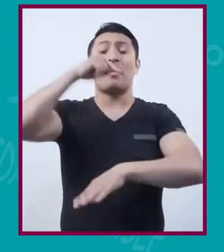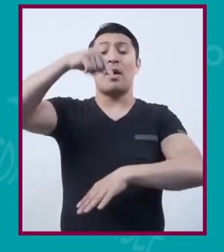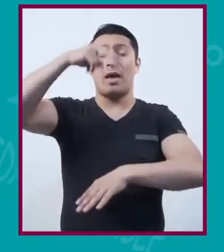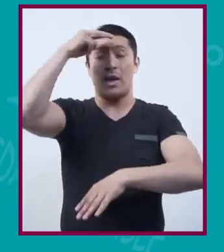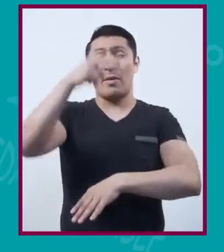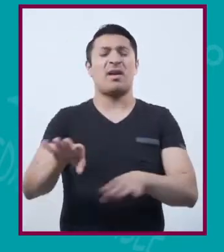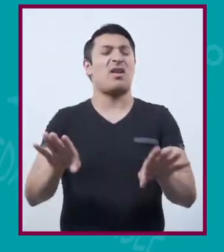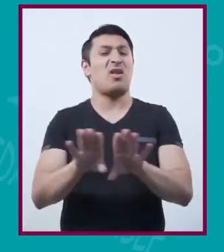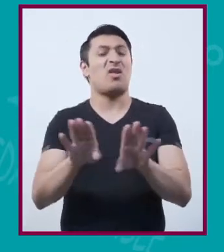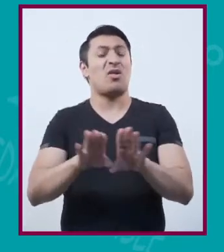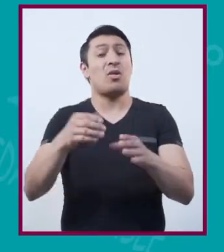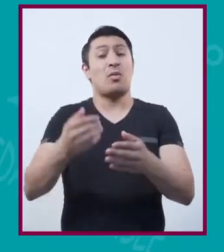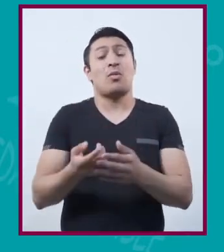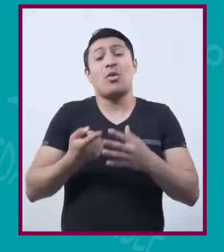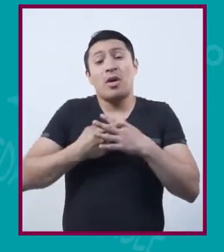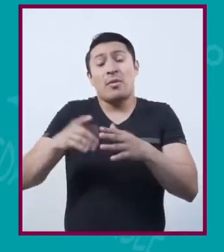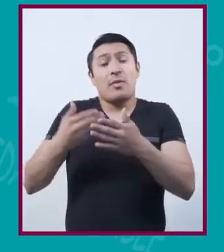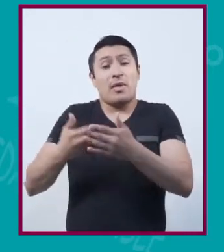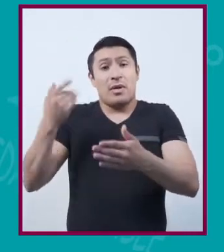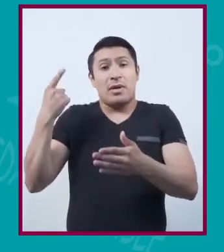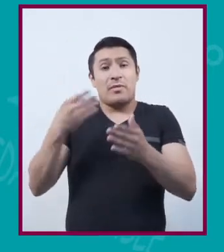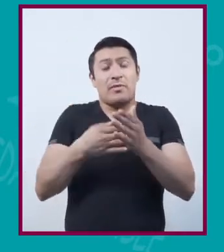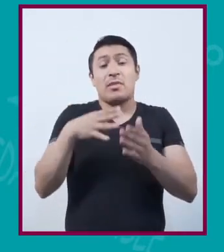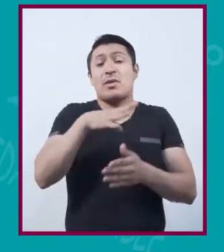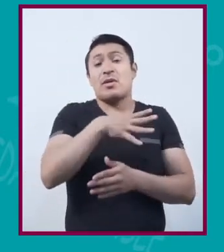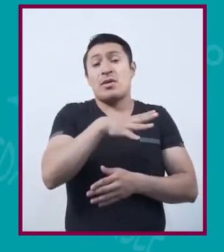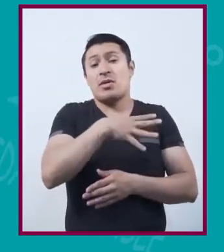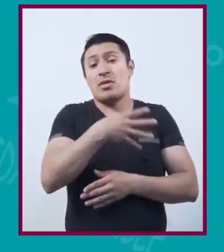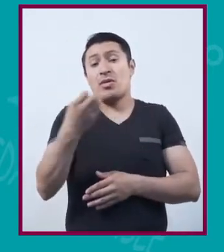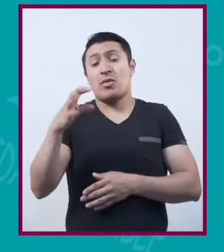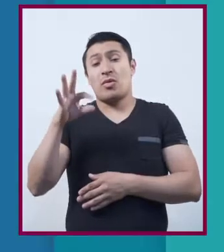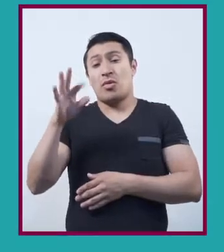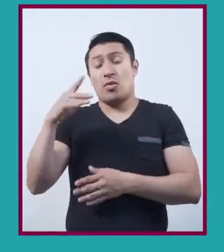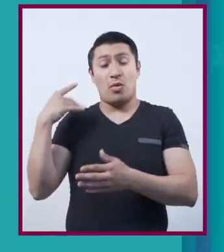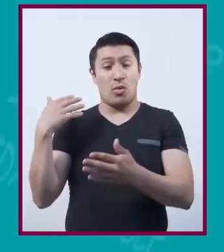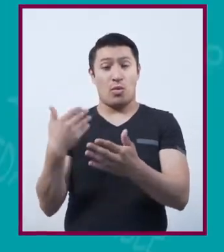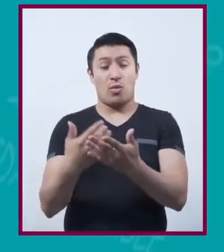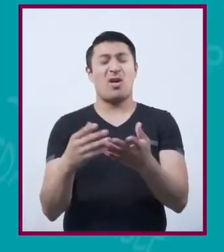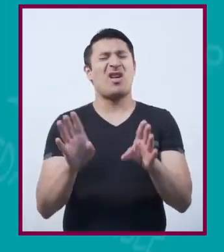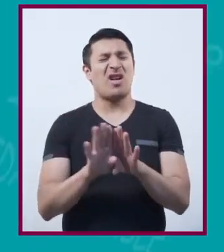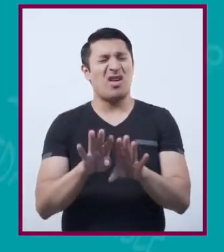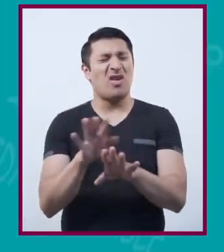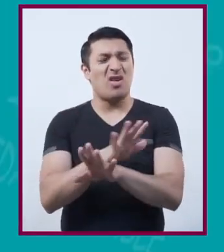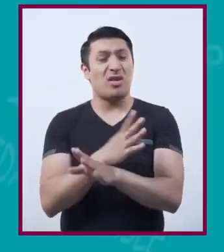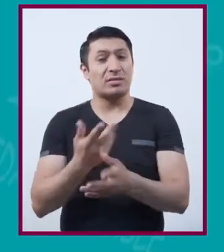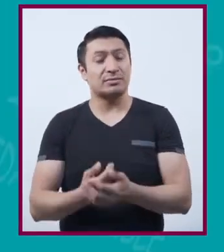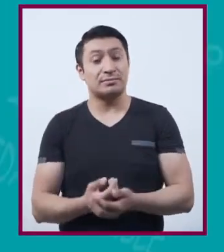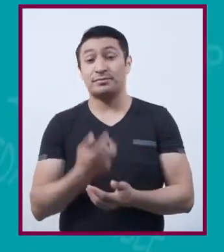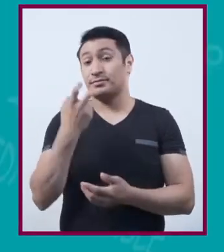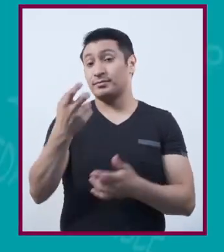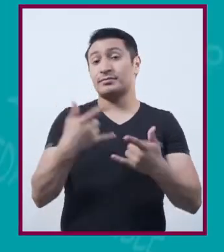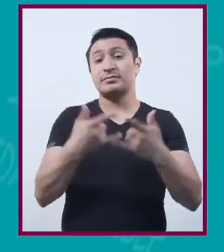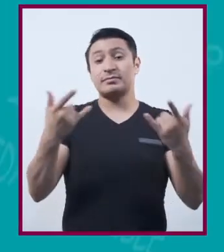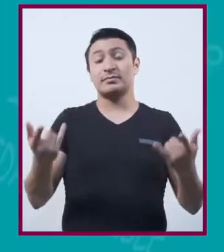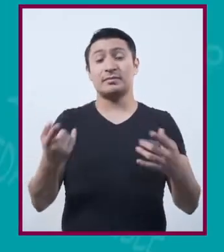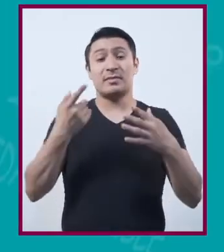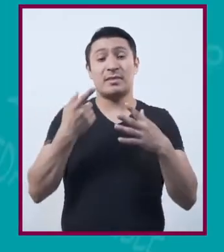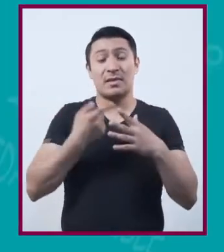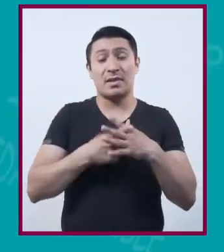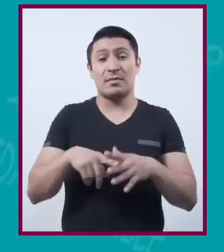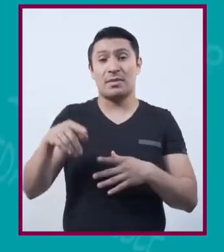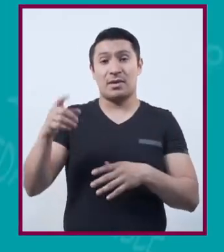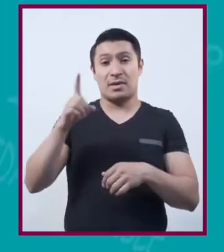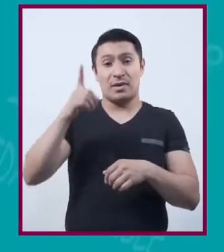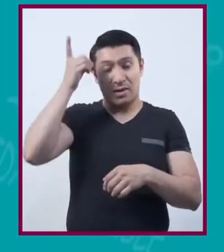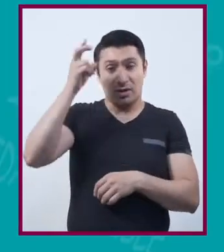oral en México desde la década de 1940 hasta la fecha? Es una historia que introdujeron la